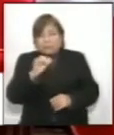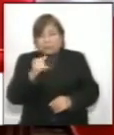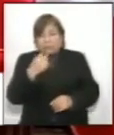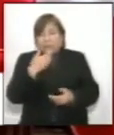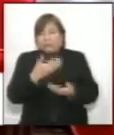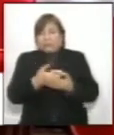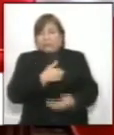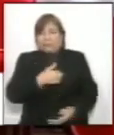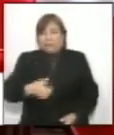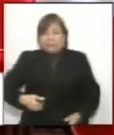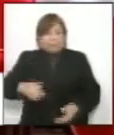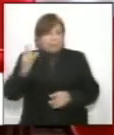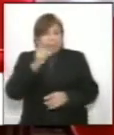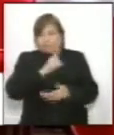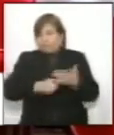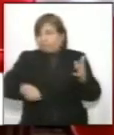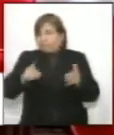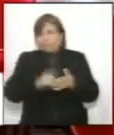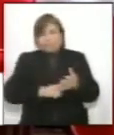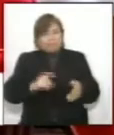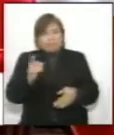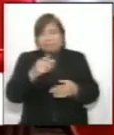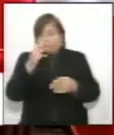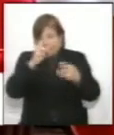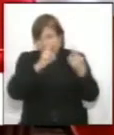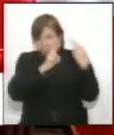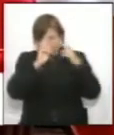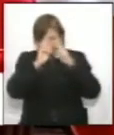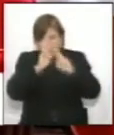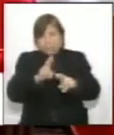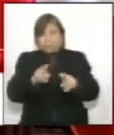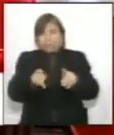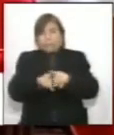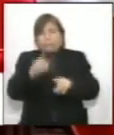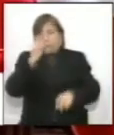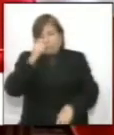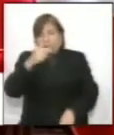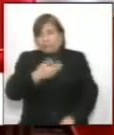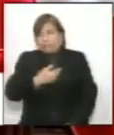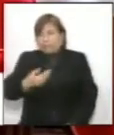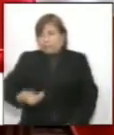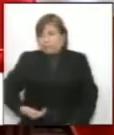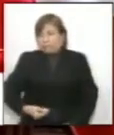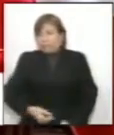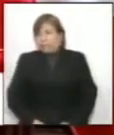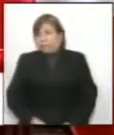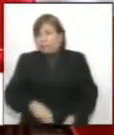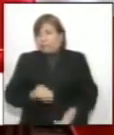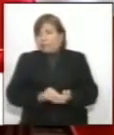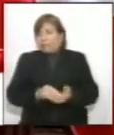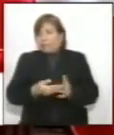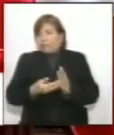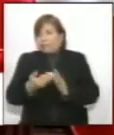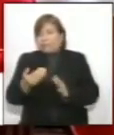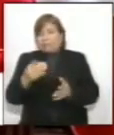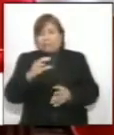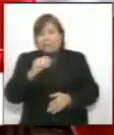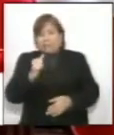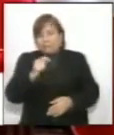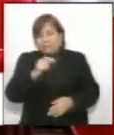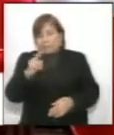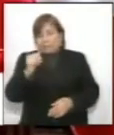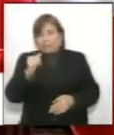como presidente del Congreso, como un poder del Estado que merece el mayor respeto como lo merece el presidente, lo merece este poder del Estado. Y que sus amigos del señor Cateriano le